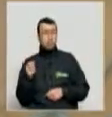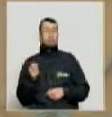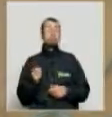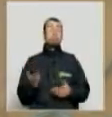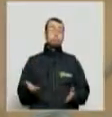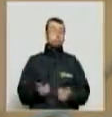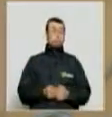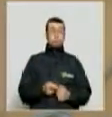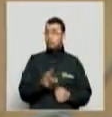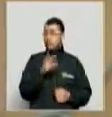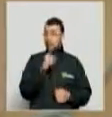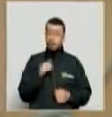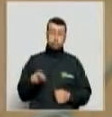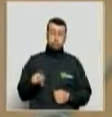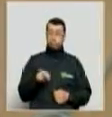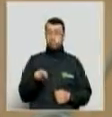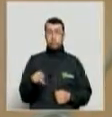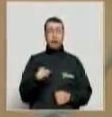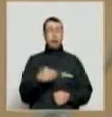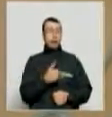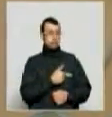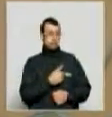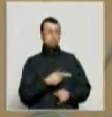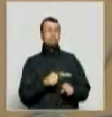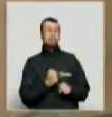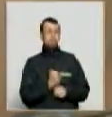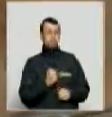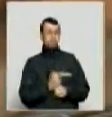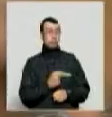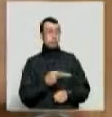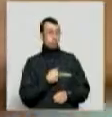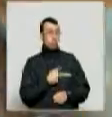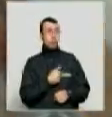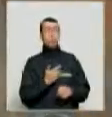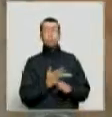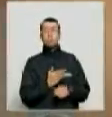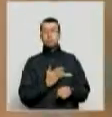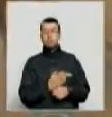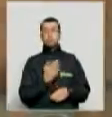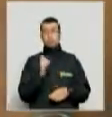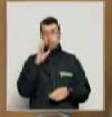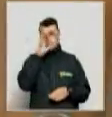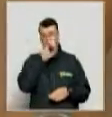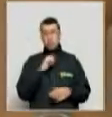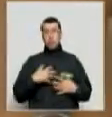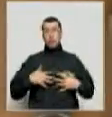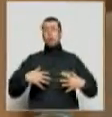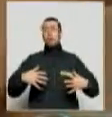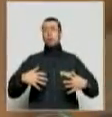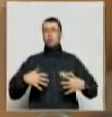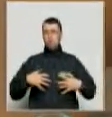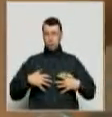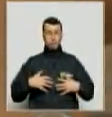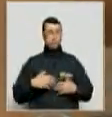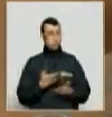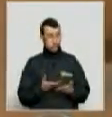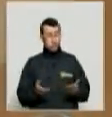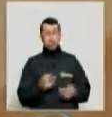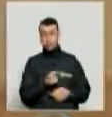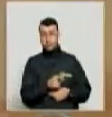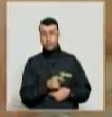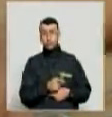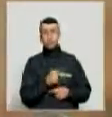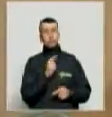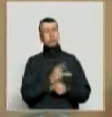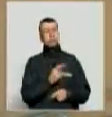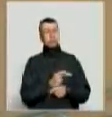saben a raíz de qué es esa dificultad, que generalmente obedece a problemas cardíacos o pulmonares. Entonces, este tipo de exámenes hacen